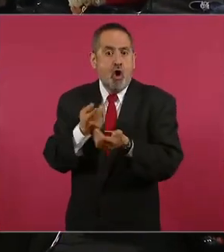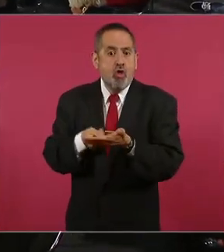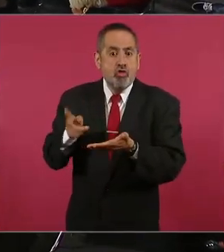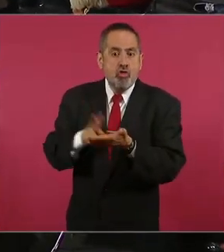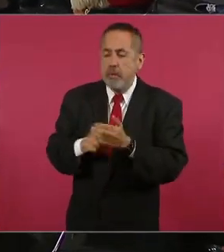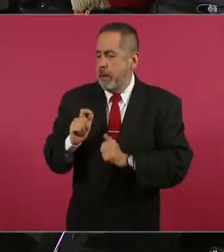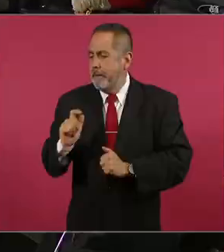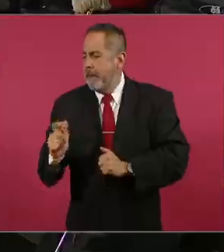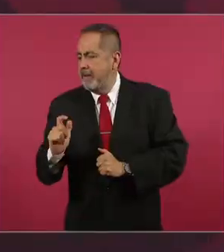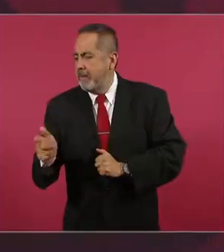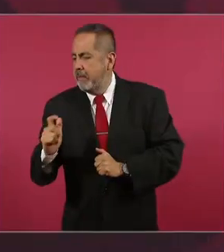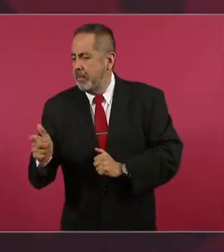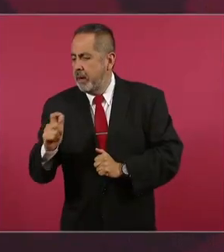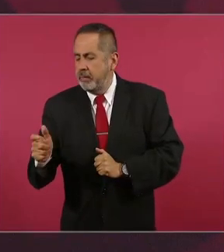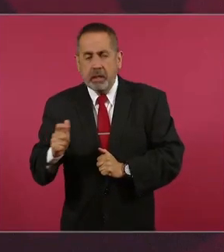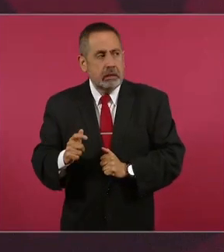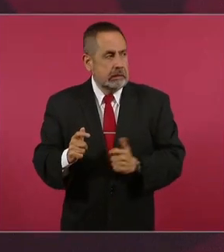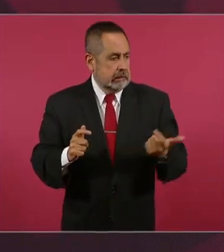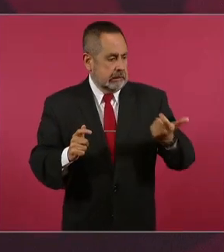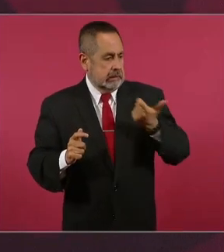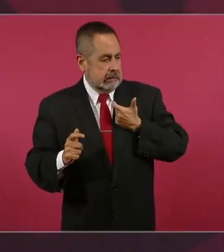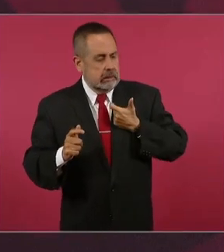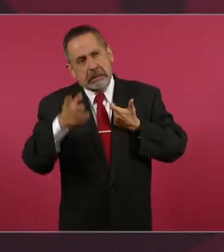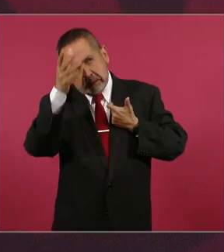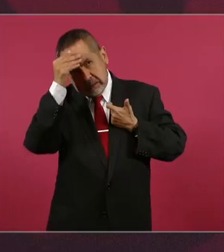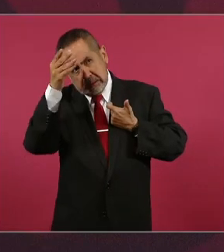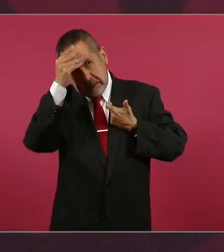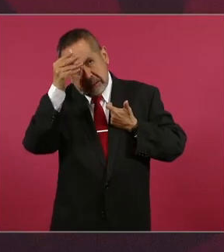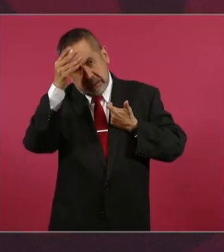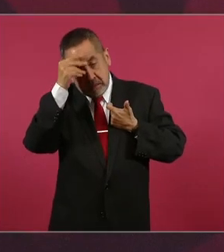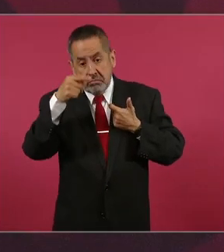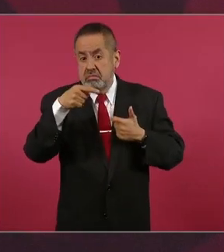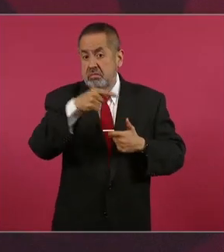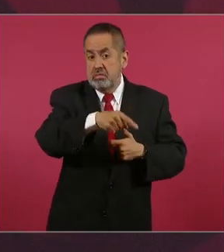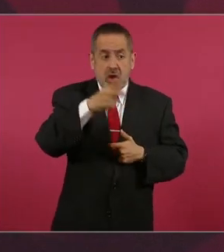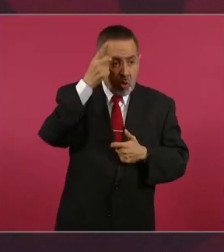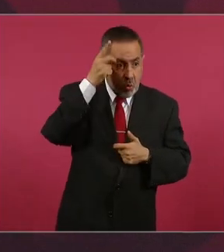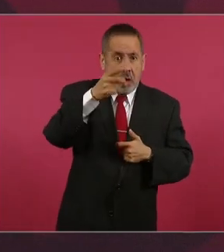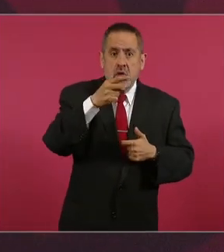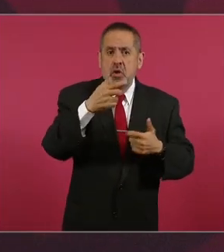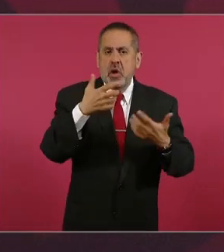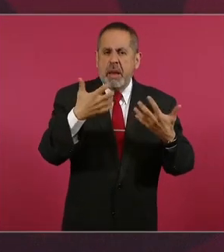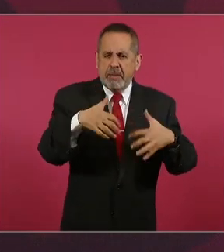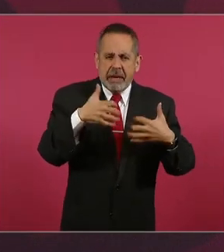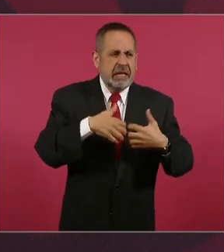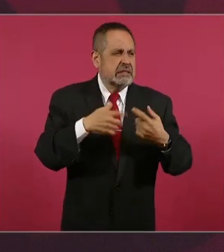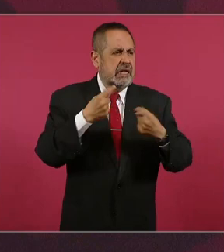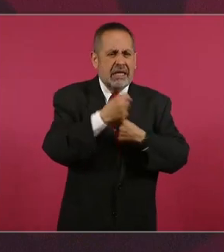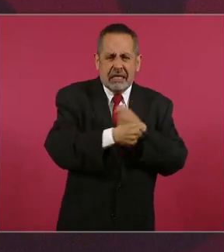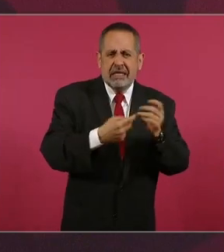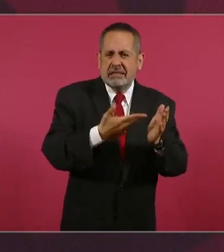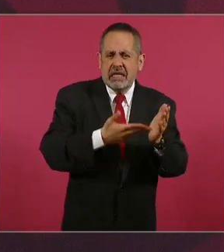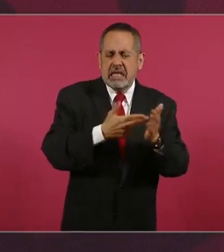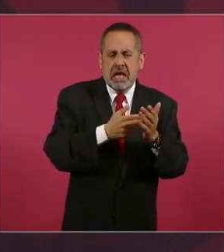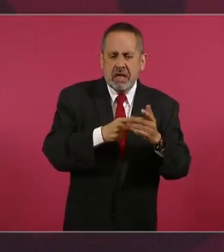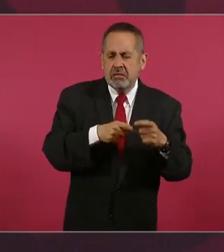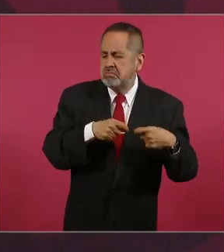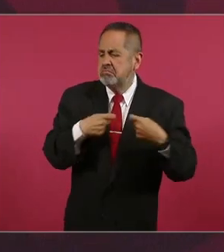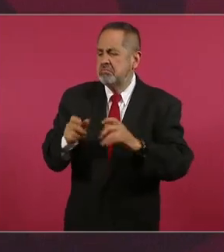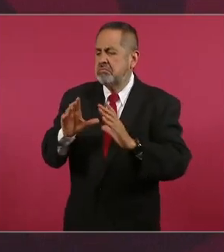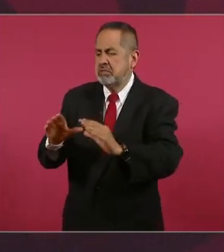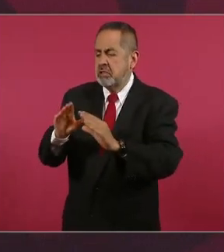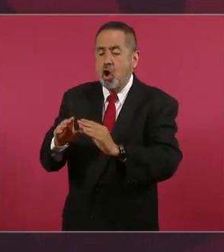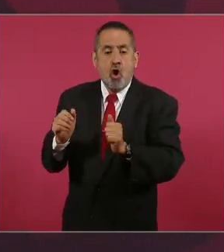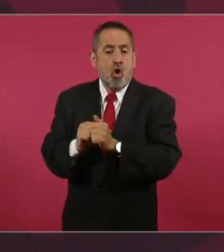los dueños de los talleres, de las empresas, de los centros comerciales, y se les paga un